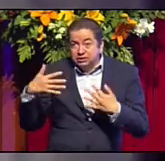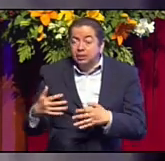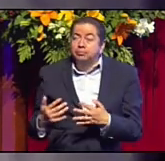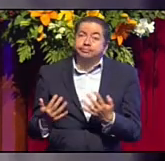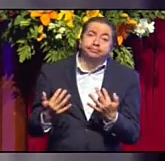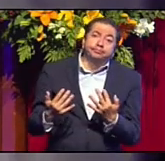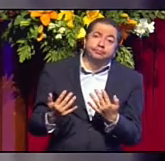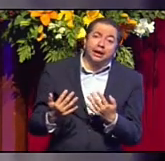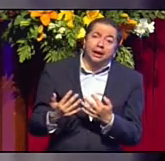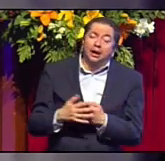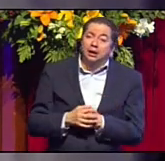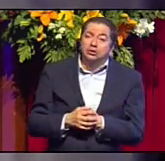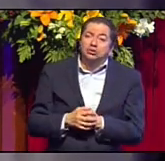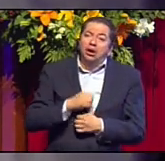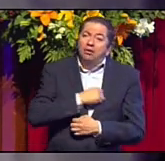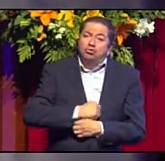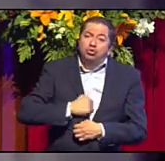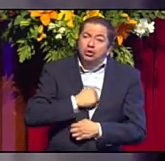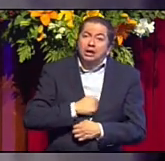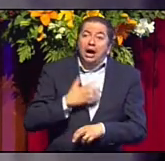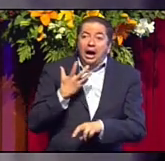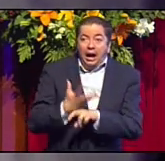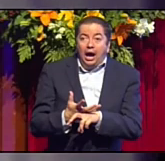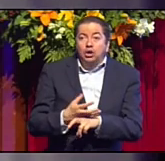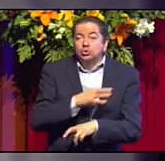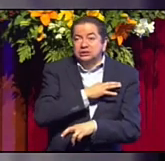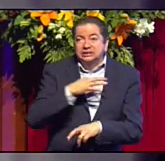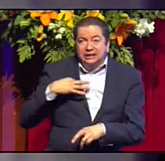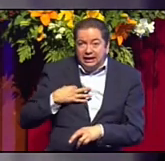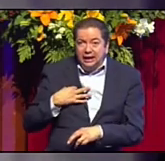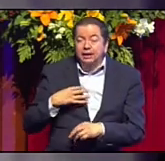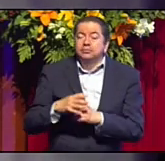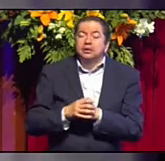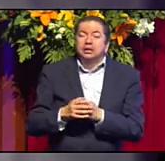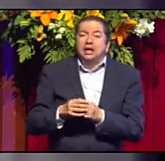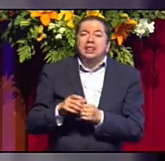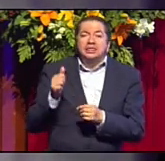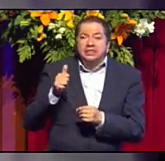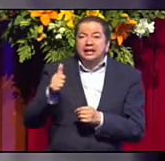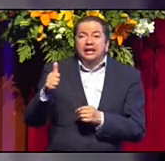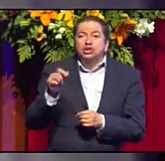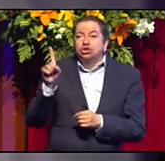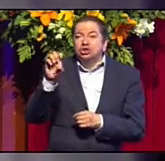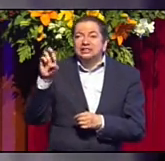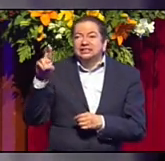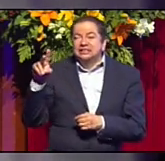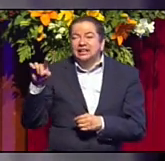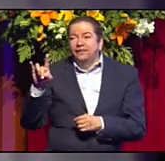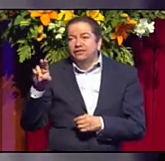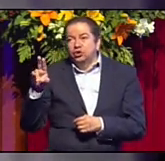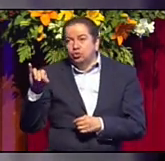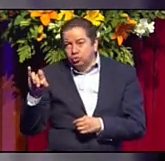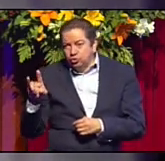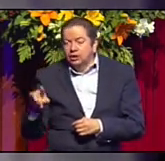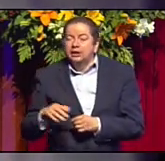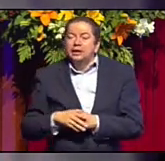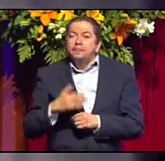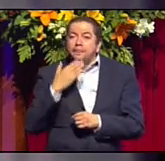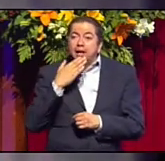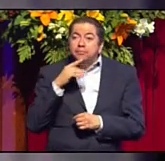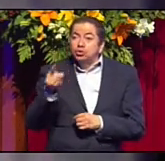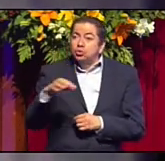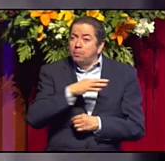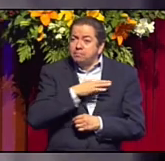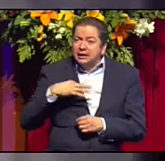esperar, que tenemos un Seremi y un director del Servio y un ministro, y quiero decirlo, y un ministro de Obras Públicas. Eduardo,